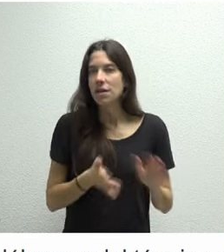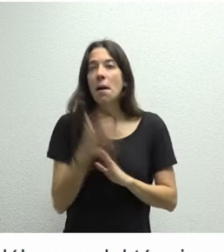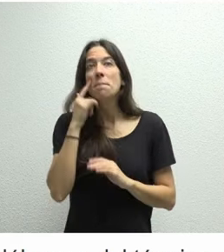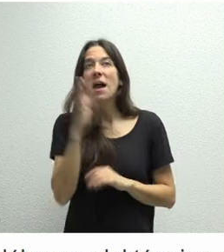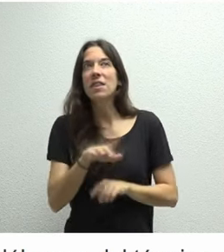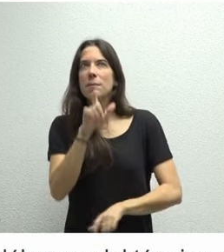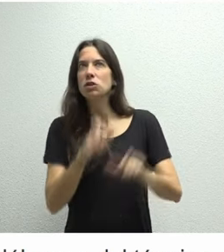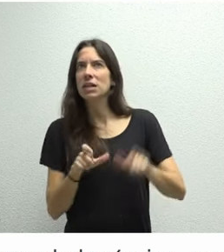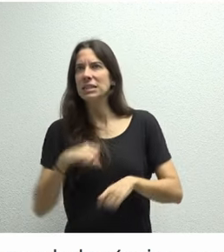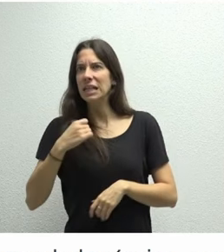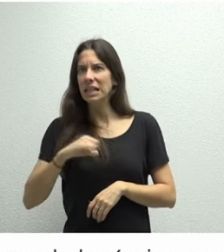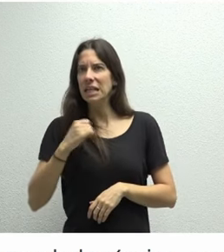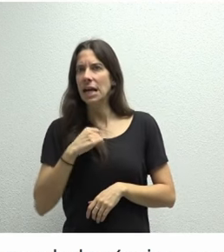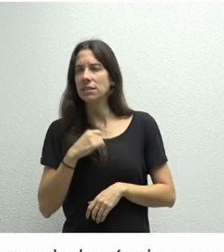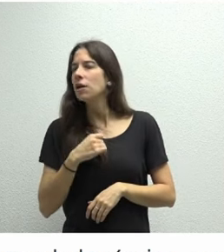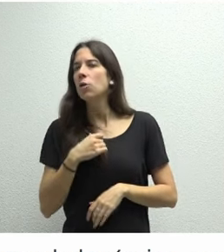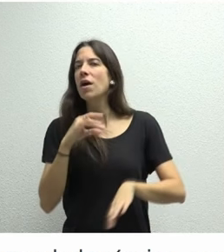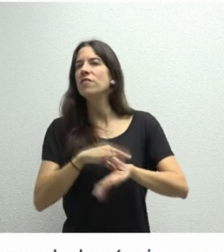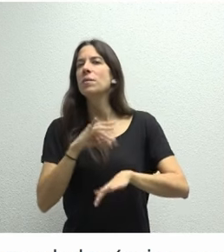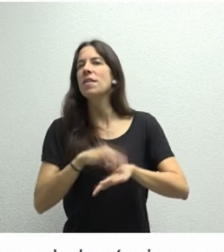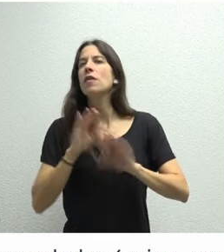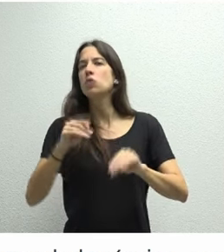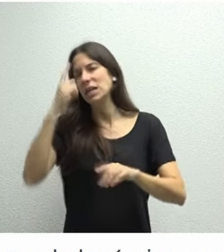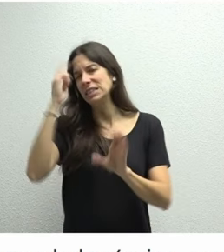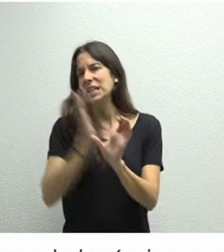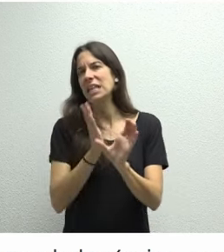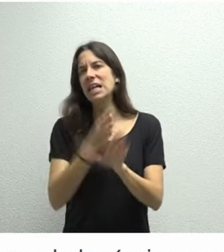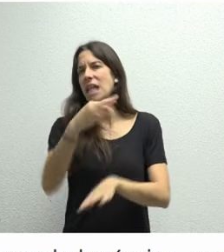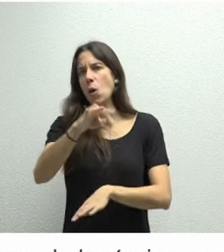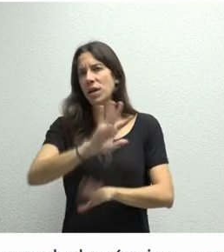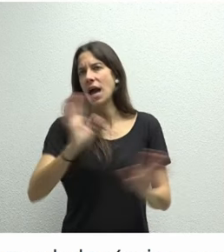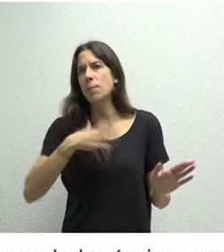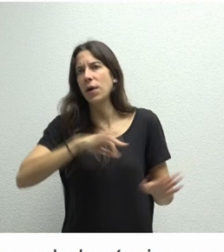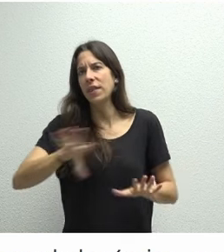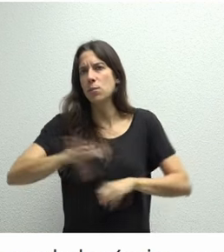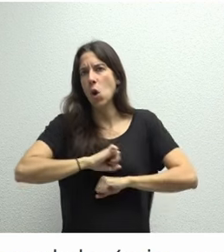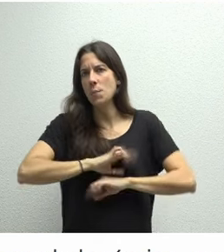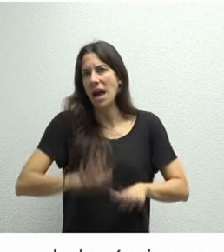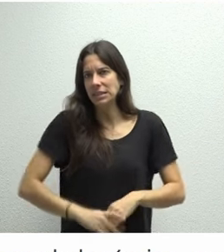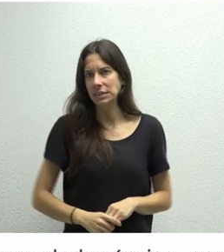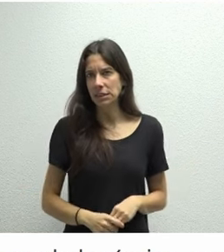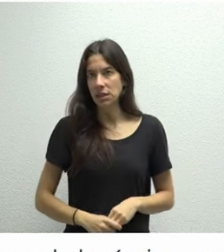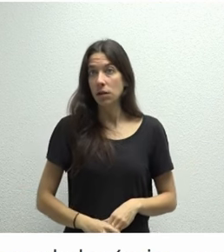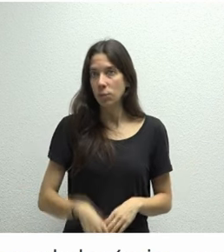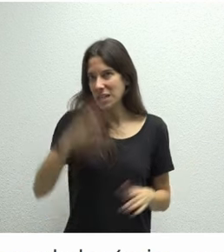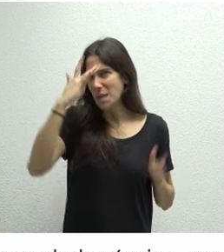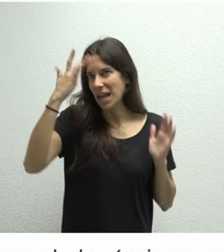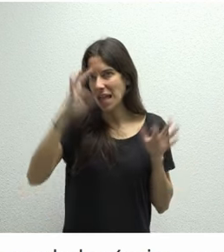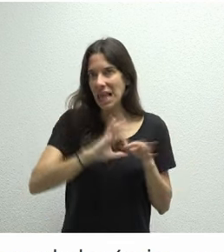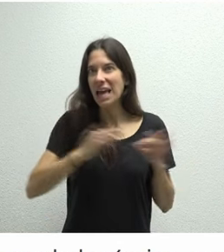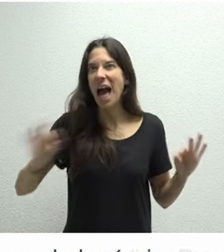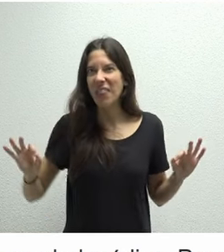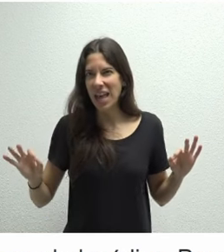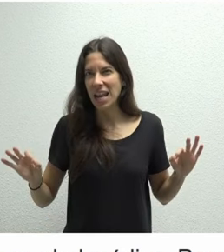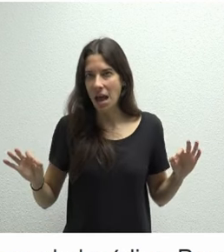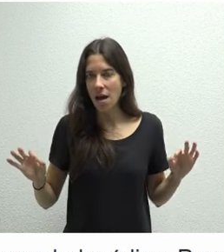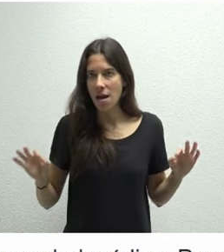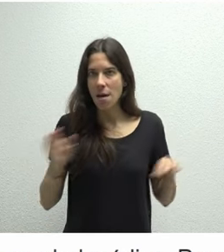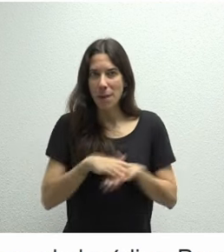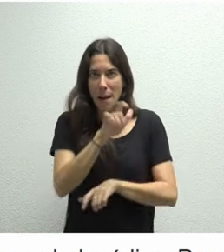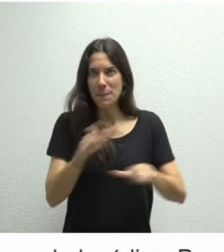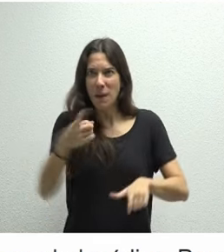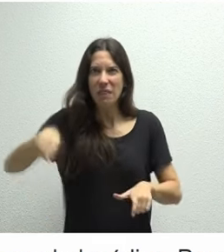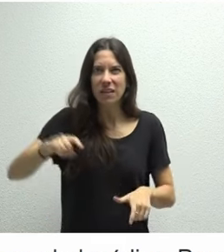de ninguna otra cosa que no sea la enfermedad psiquiátrica Pues imagínate qué cadena o imaginaros qué cadena le quedan a estos pacientes